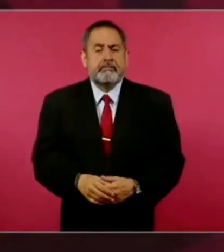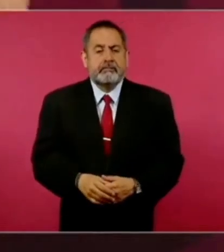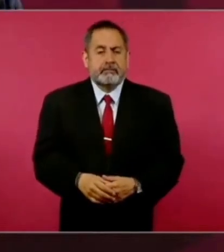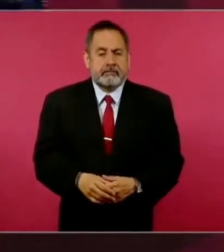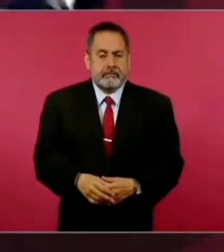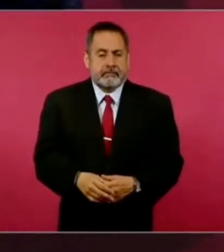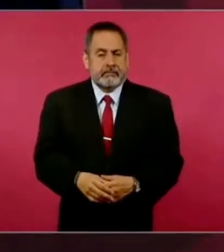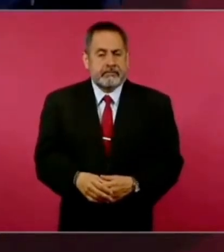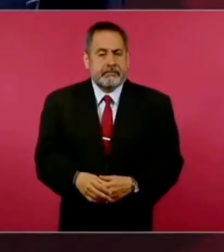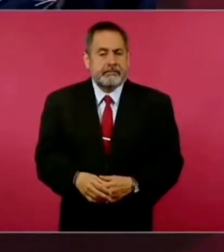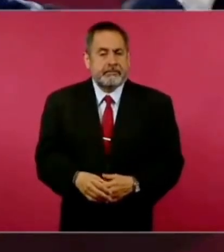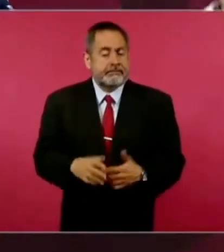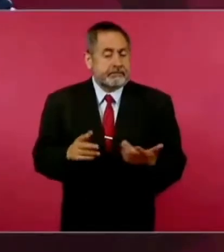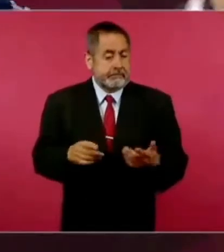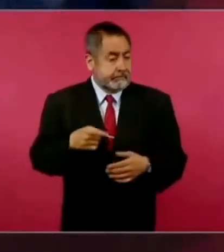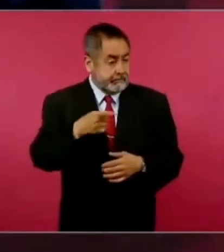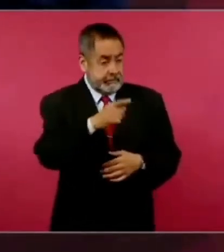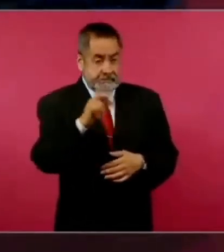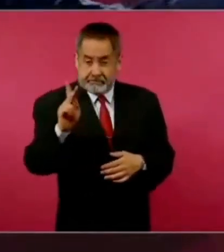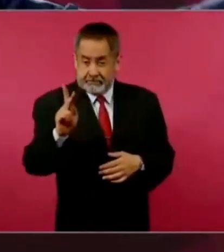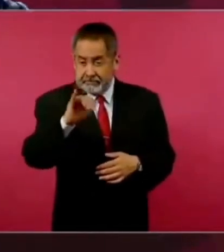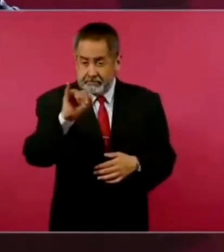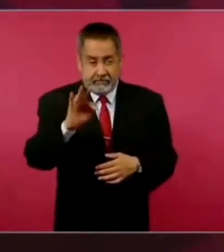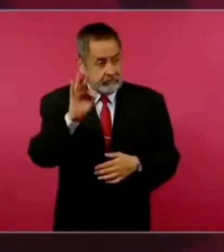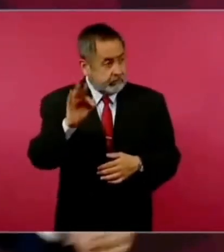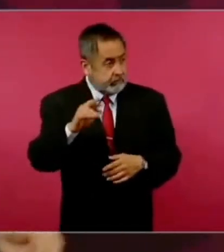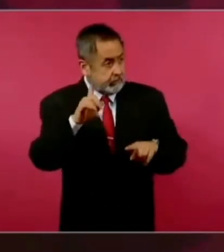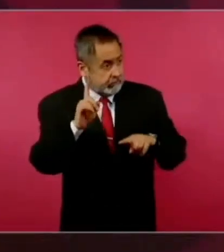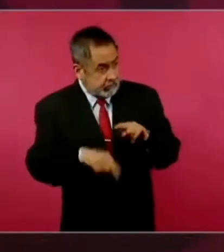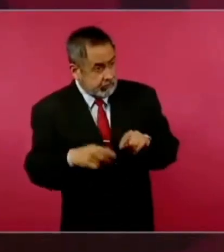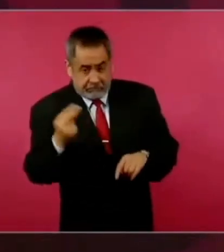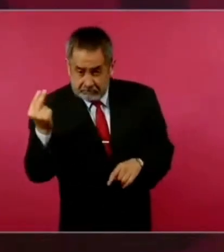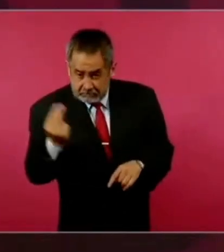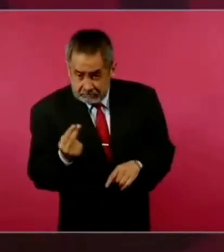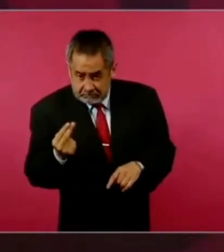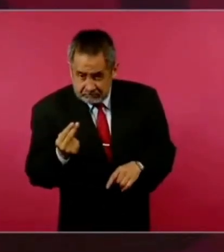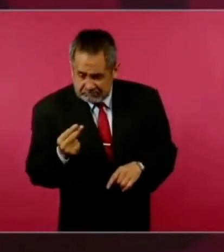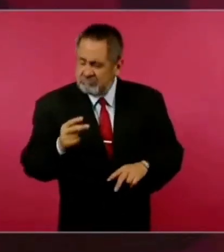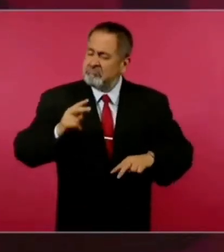Y si hay que reformar el Poder Judicial, vamos a hacerlo.